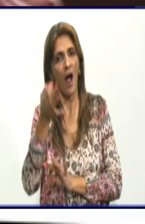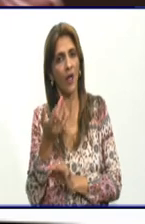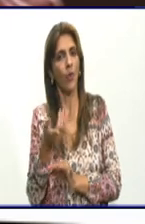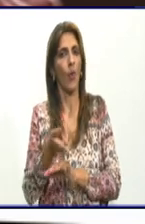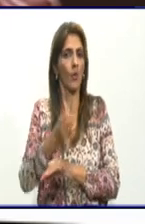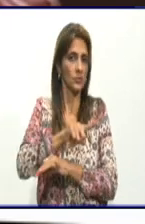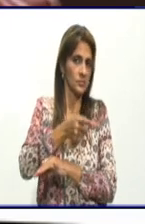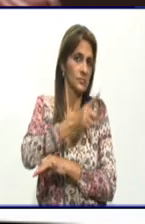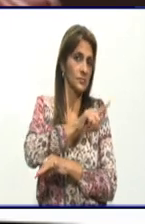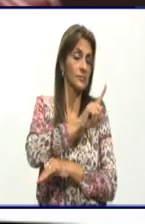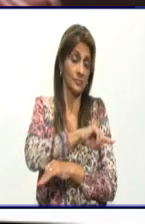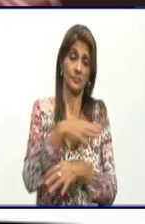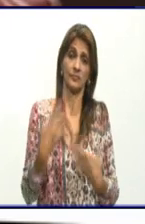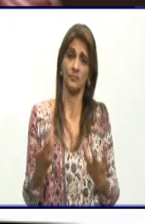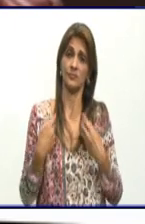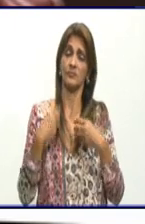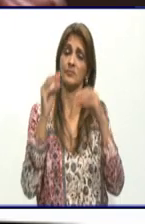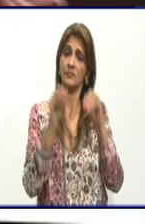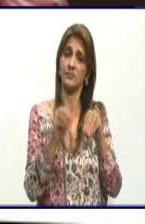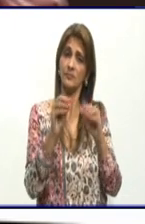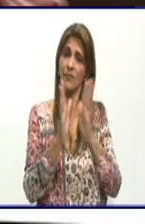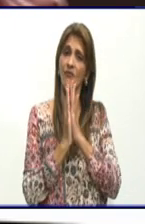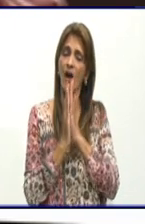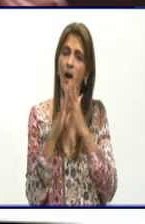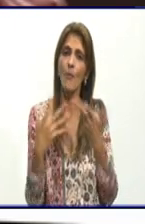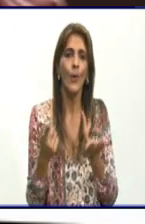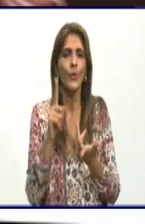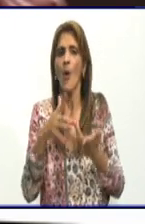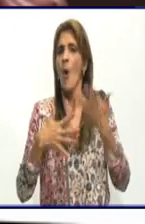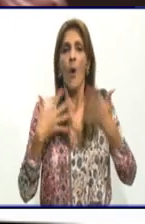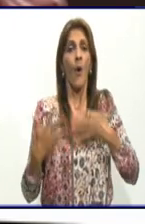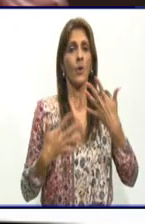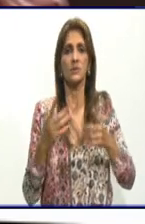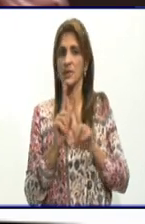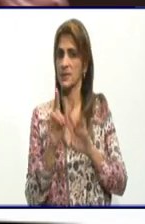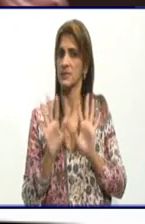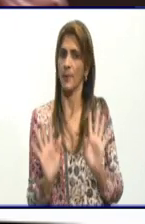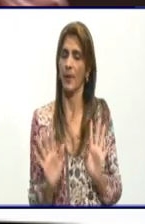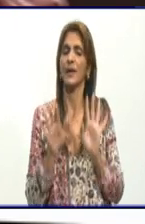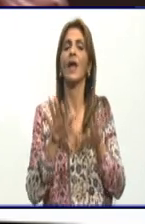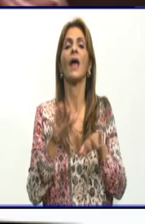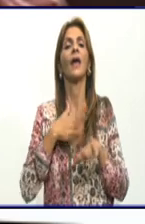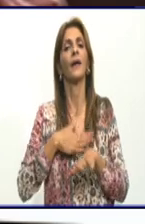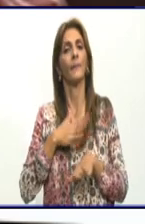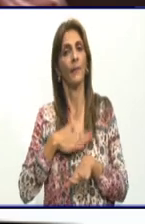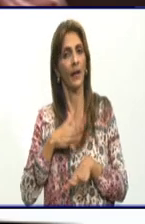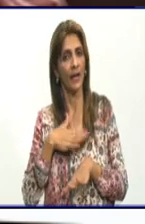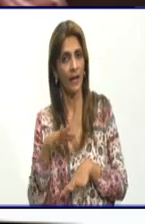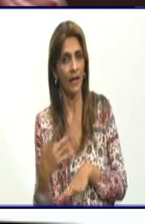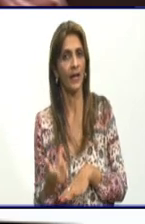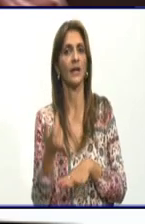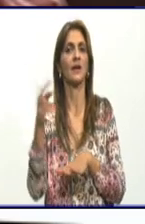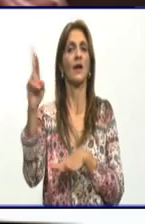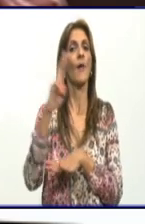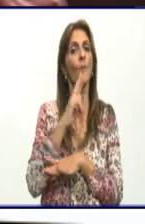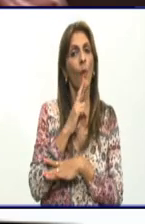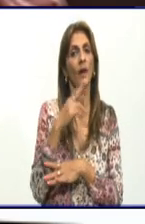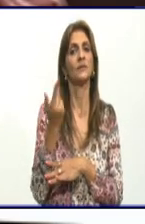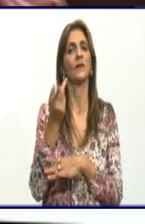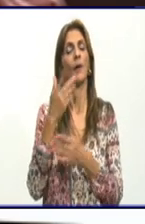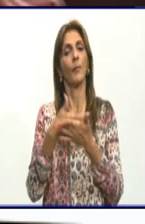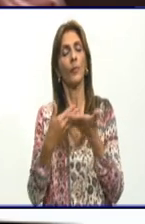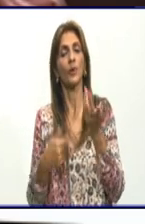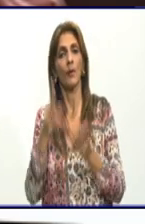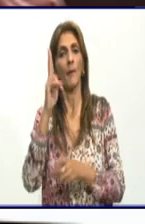convoco a no desesperarse, les convoco a esperar a recibir la atención médica que reciben y las